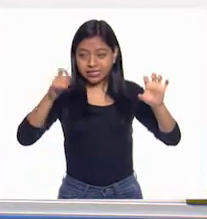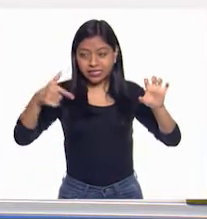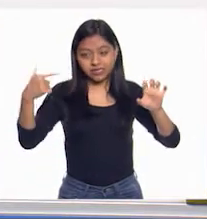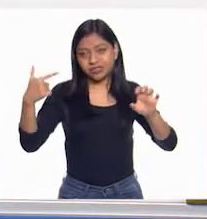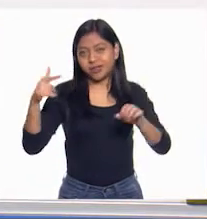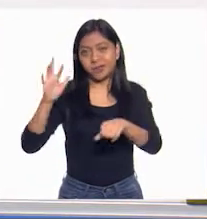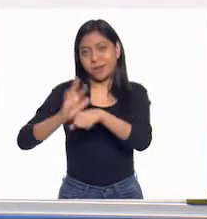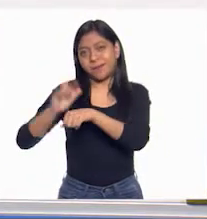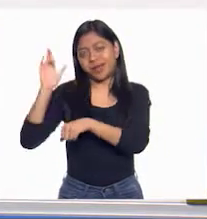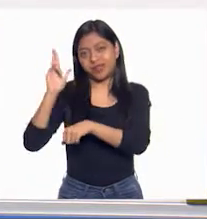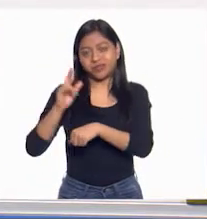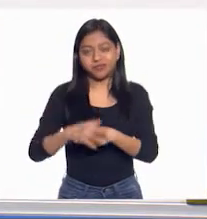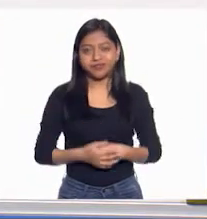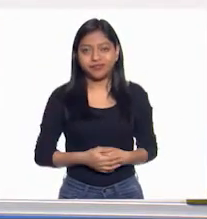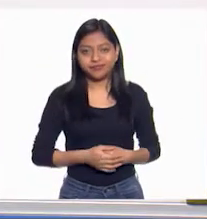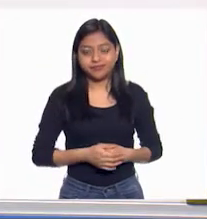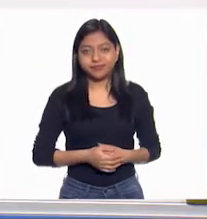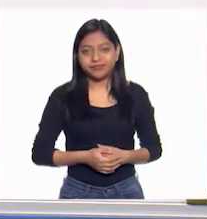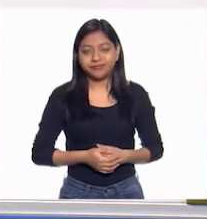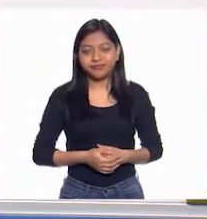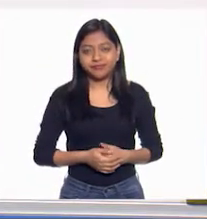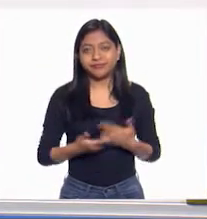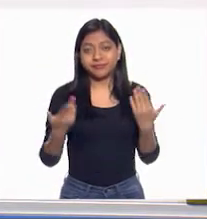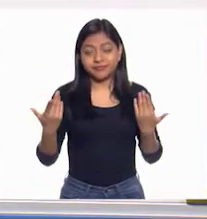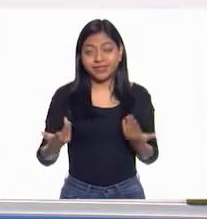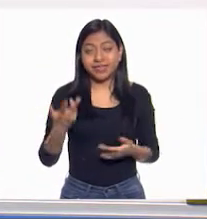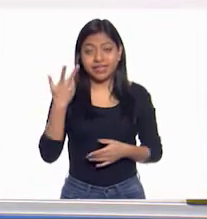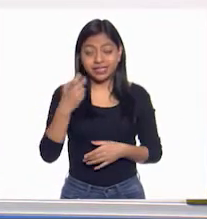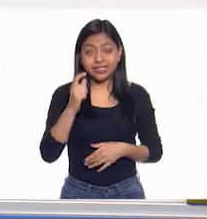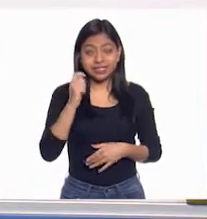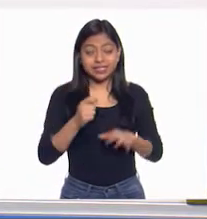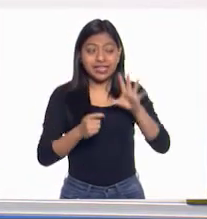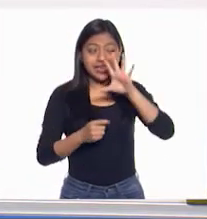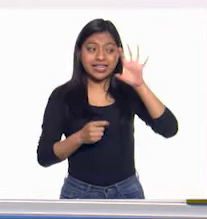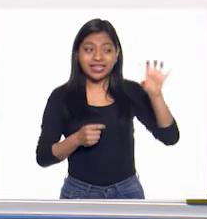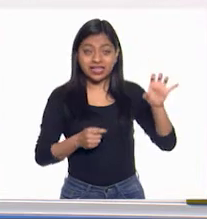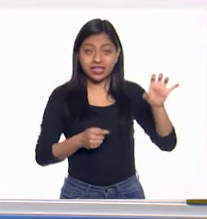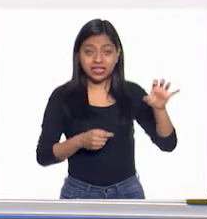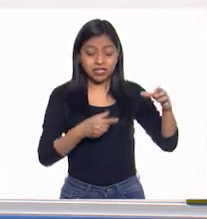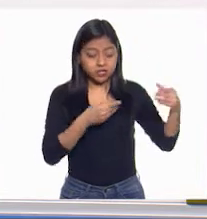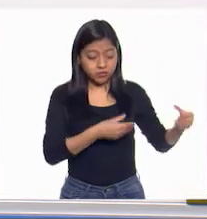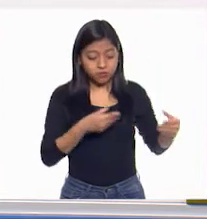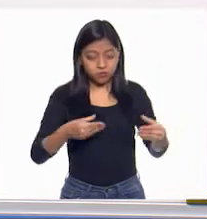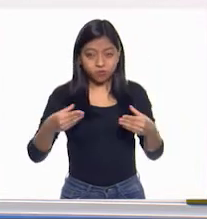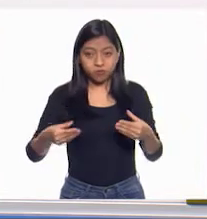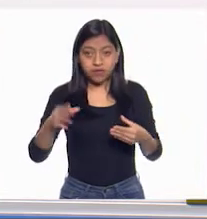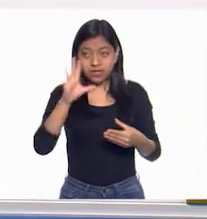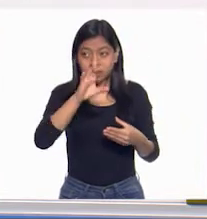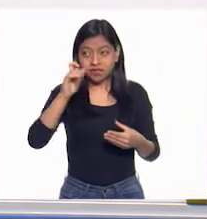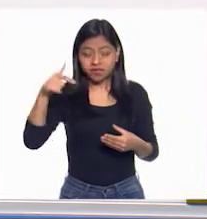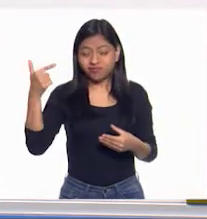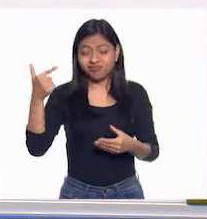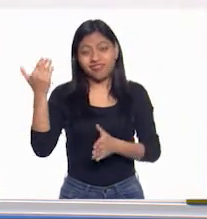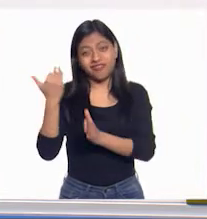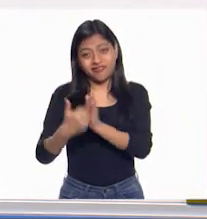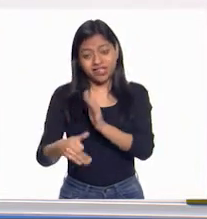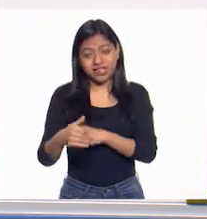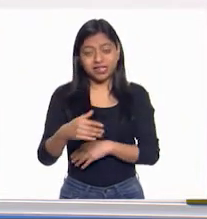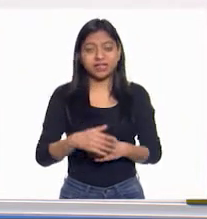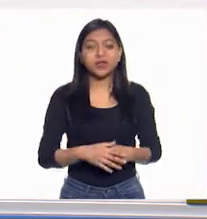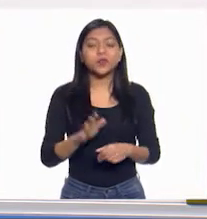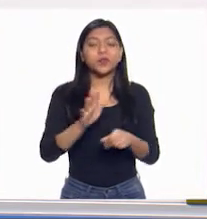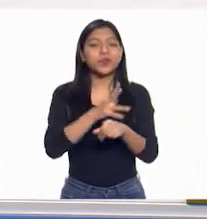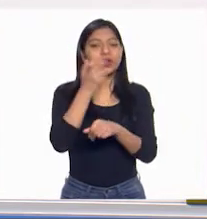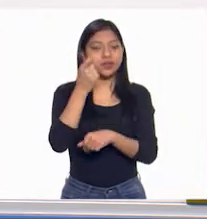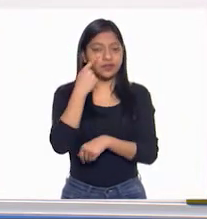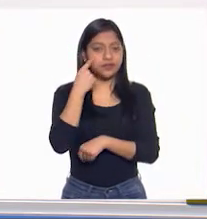500. Así es que no te va a alcanzar para hacer otro paquete de 32 hojas. Entonces,